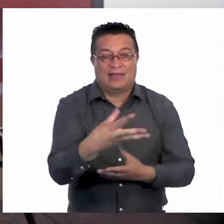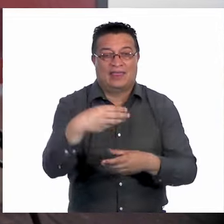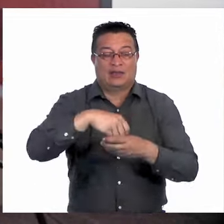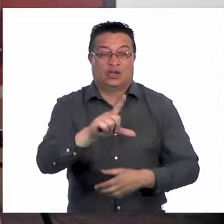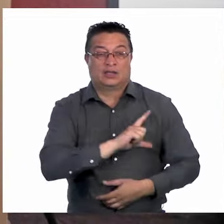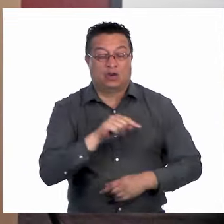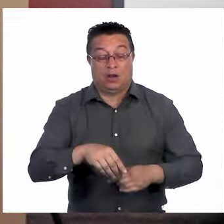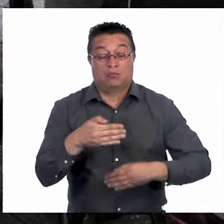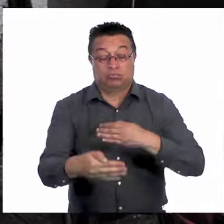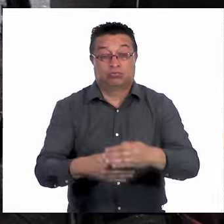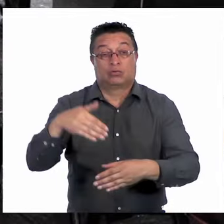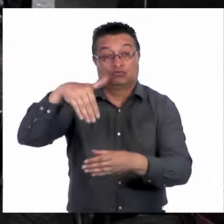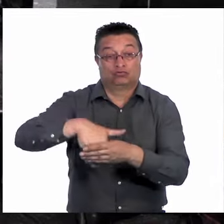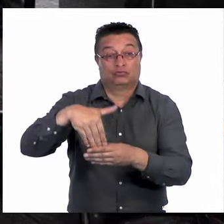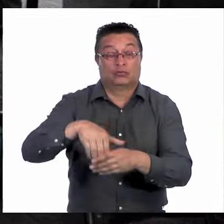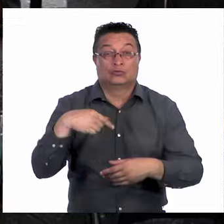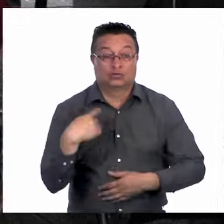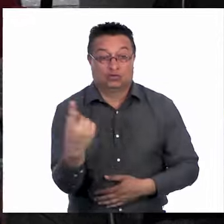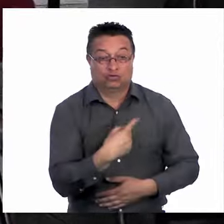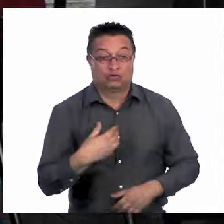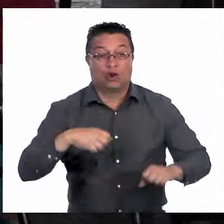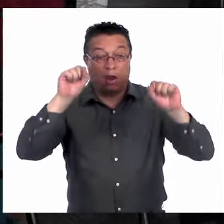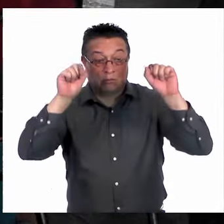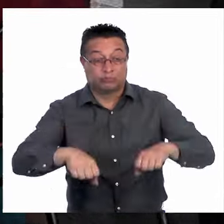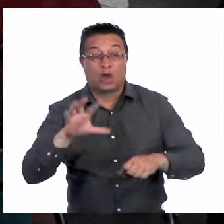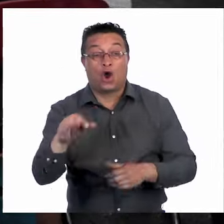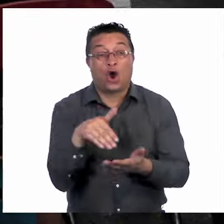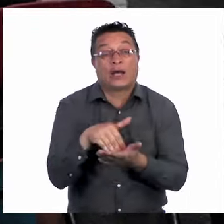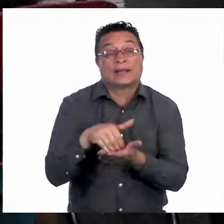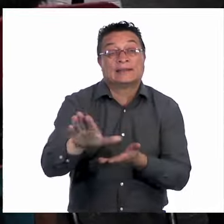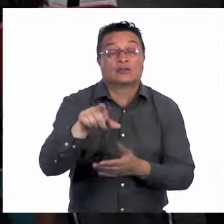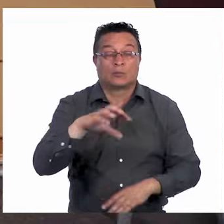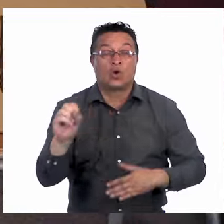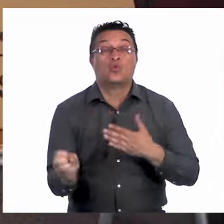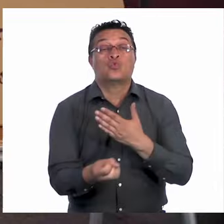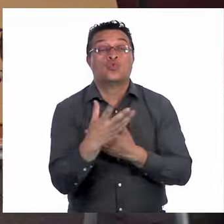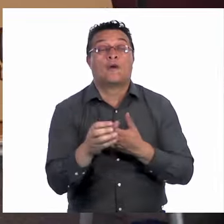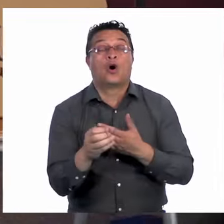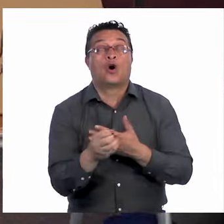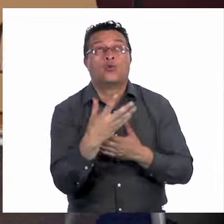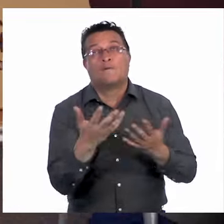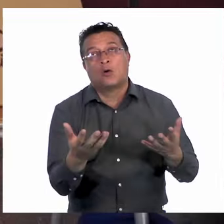liceo. Tuvimos un proceso electoral que era sobre si nosotros aprobábamos o rechazábamos